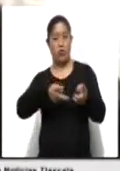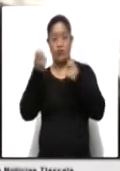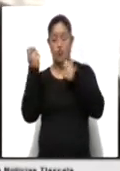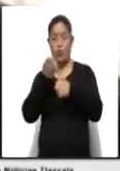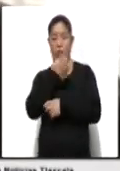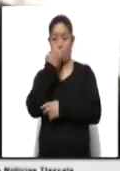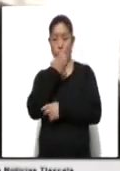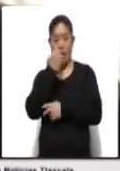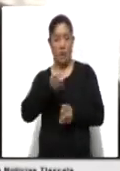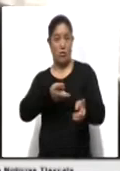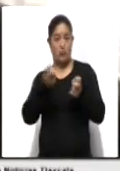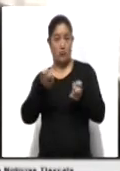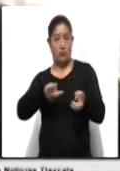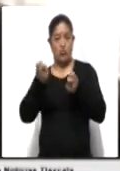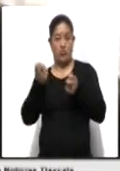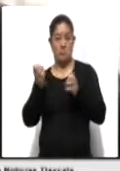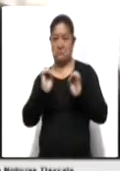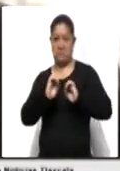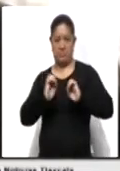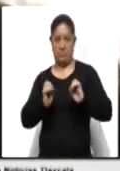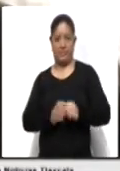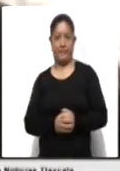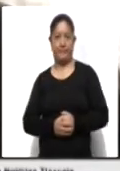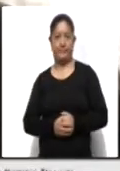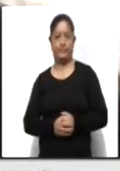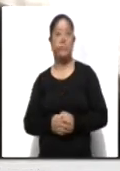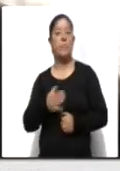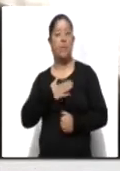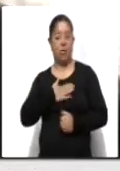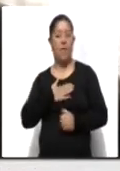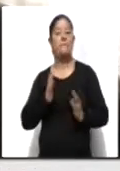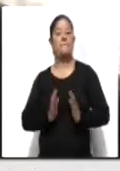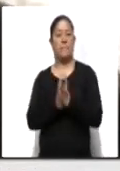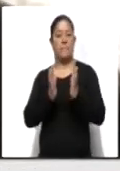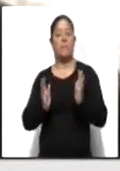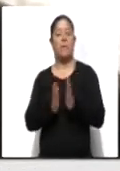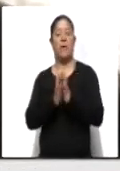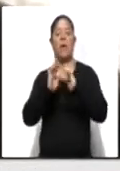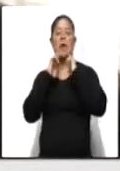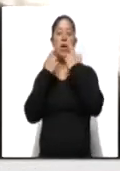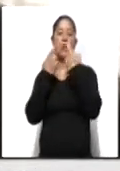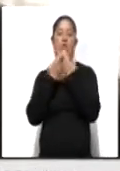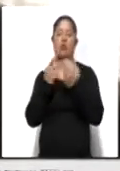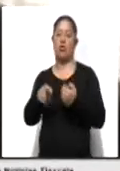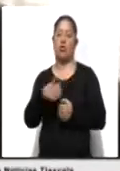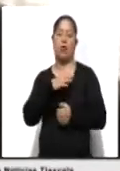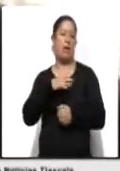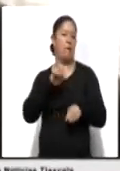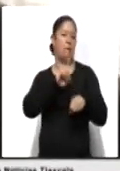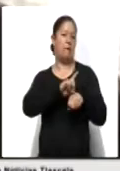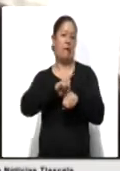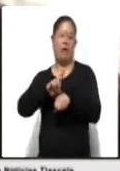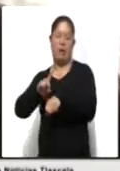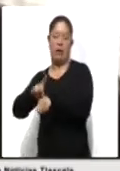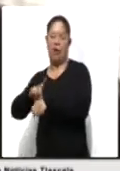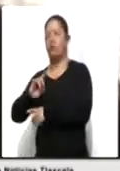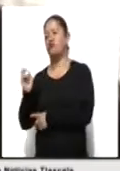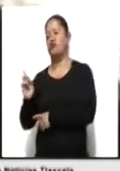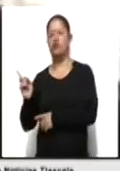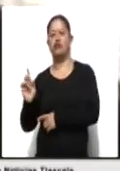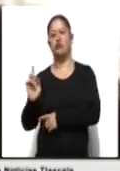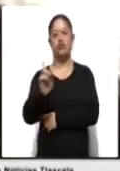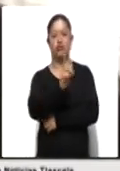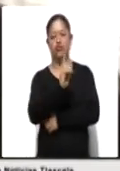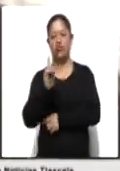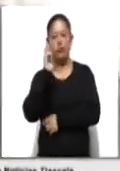escuela, porque le comento, nosotros hemos estado participando en los rondines todos los días. No hemos dejado de llevar una